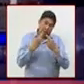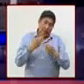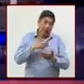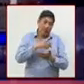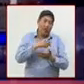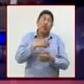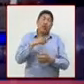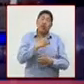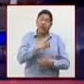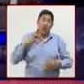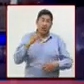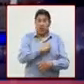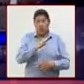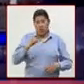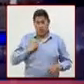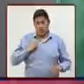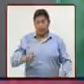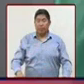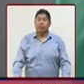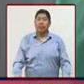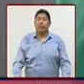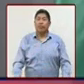Asamblea Legislativa Plurinacional.